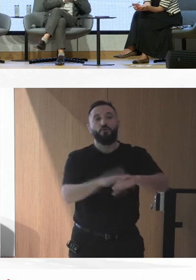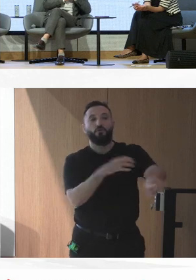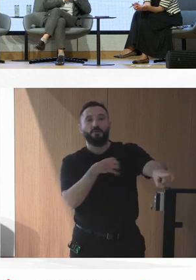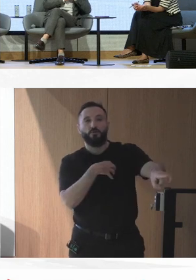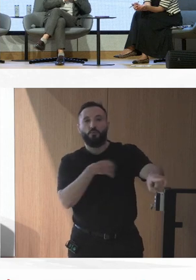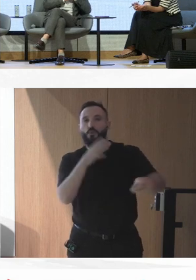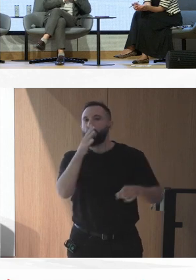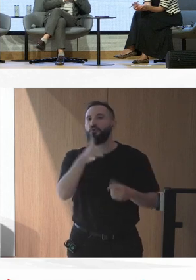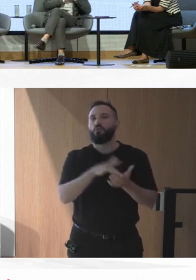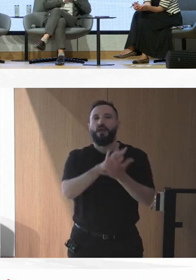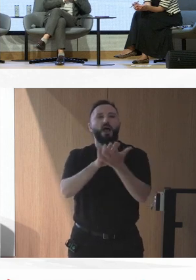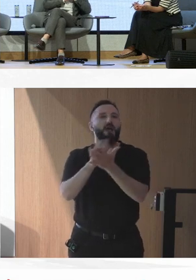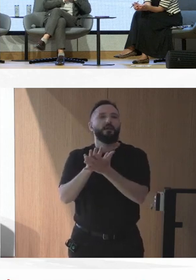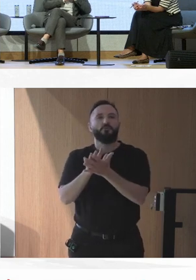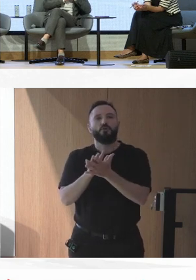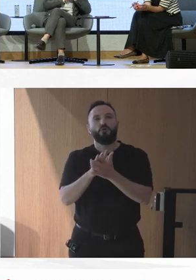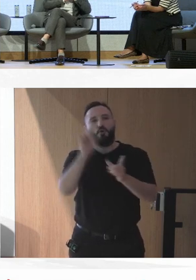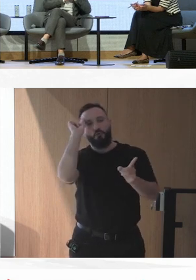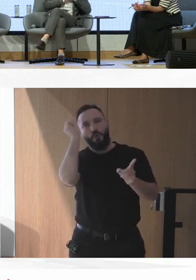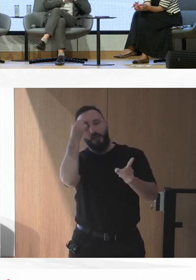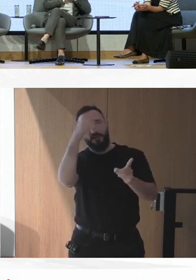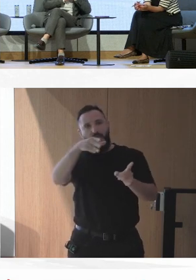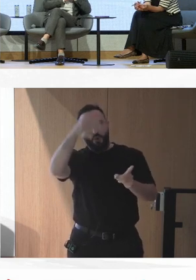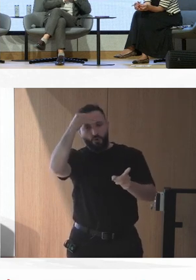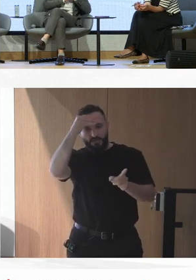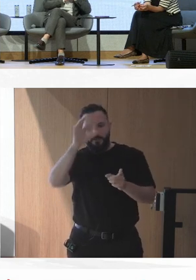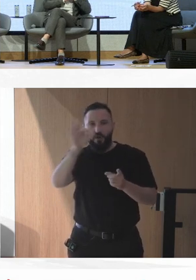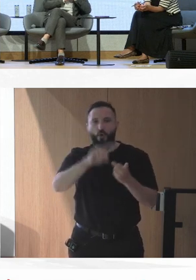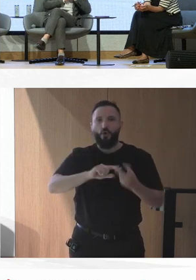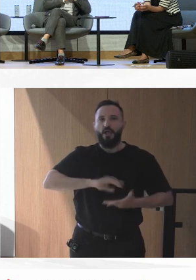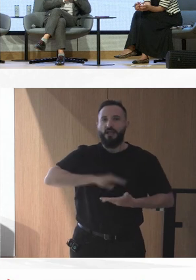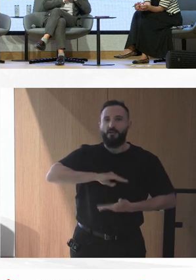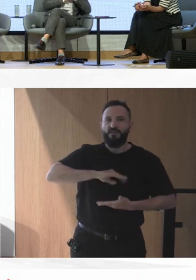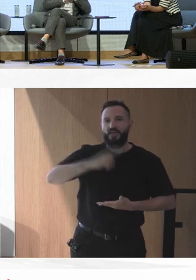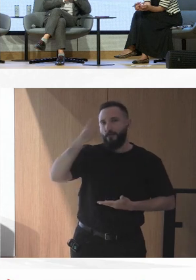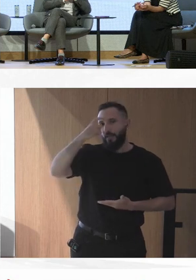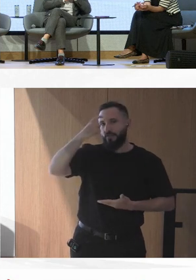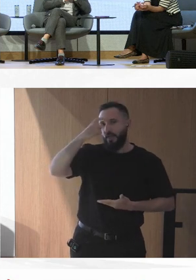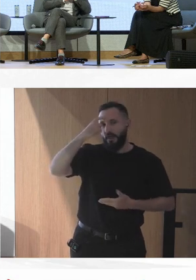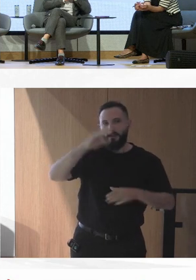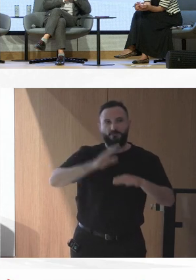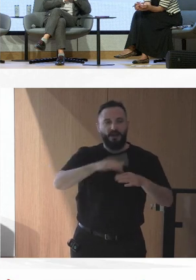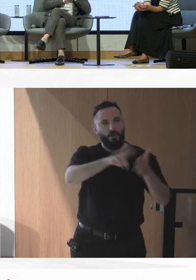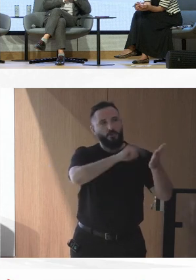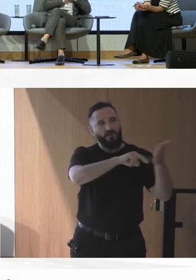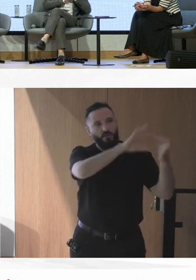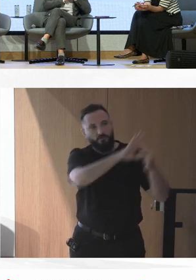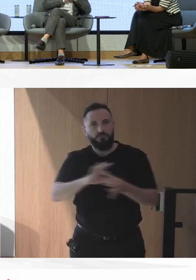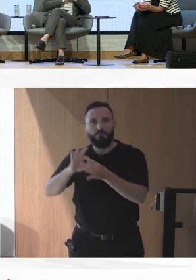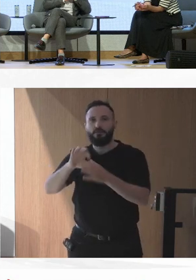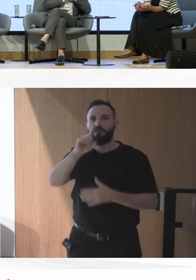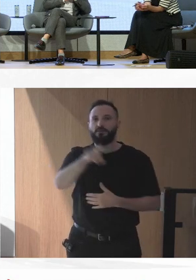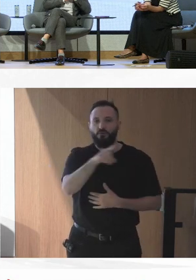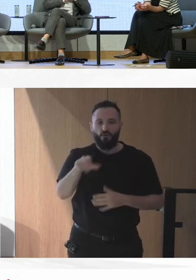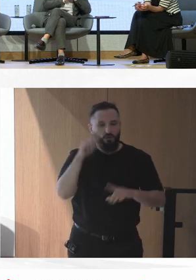final vamos a hablar de algún modo de habilidades cognitivas o de capacidad mental en el sentido en el que lo usa la Convención, se va a